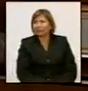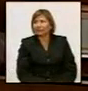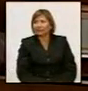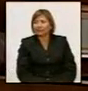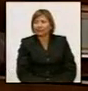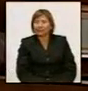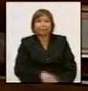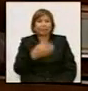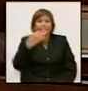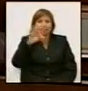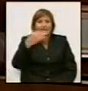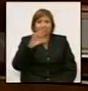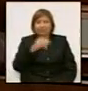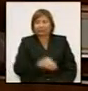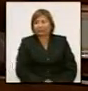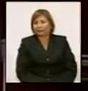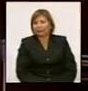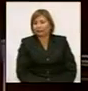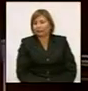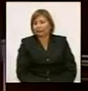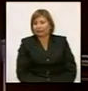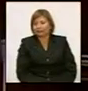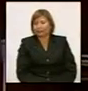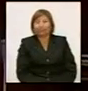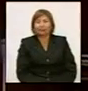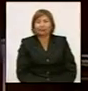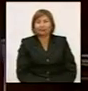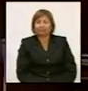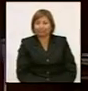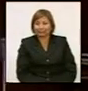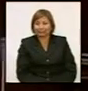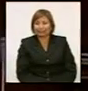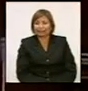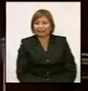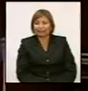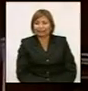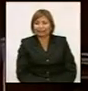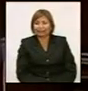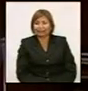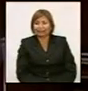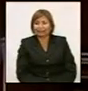y siempre nos confrontamos.